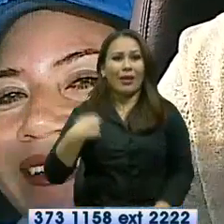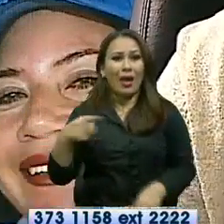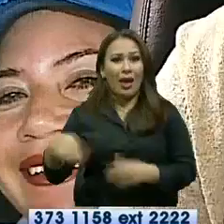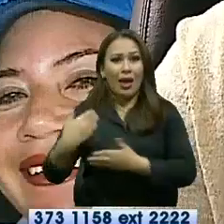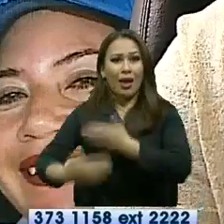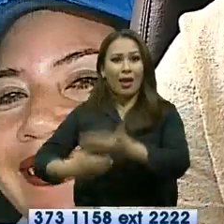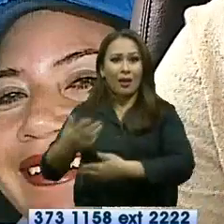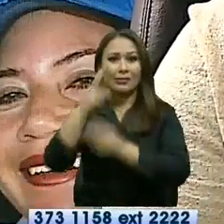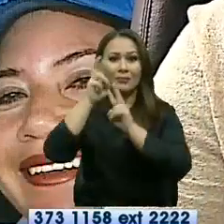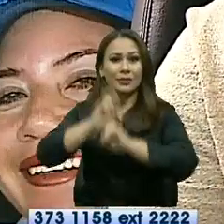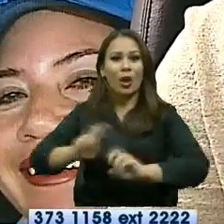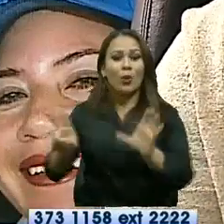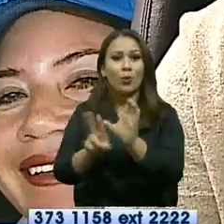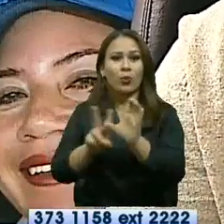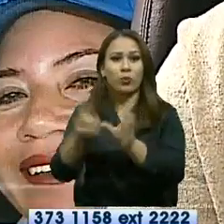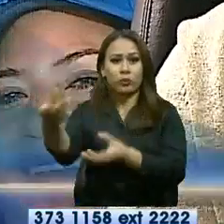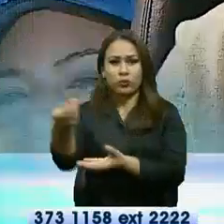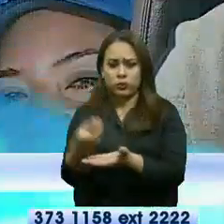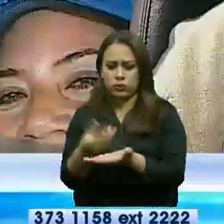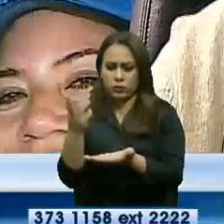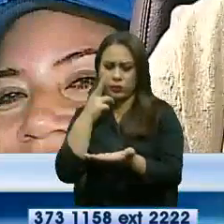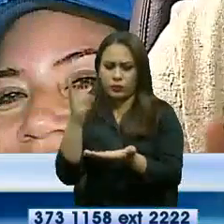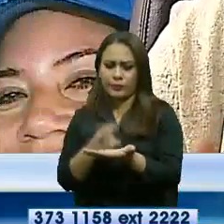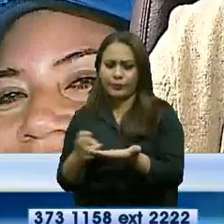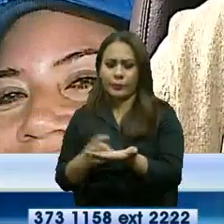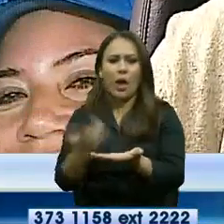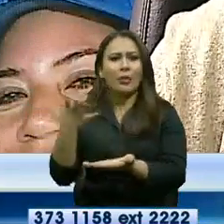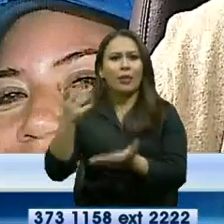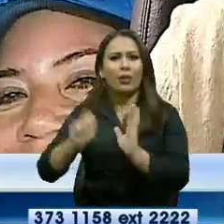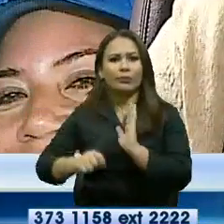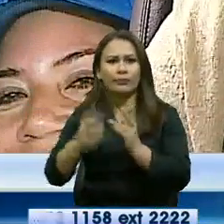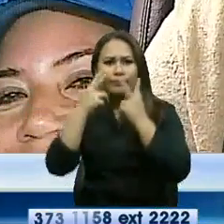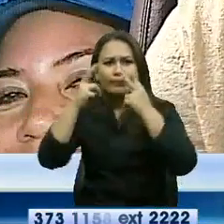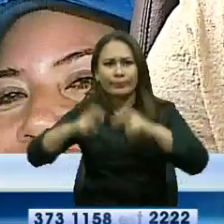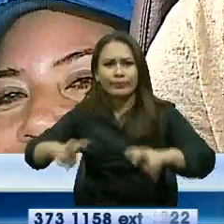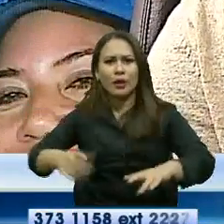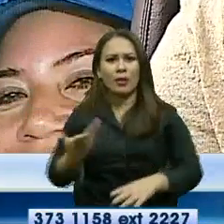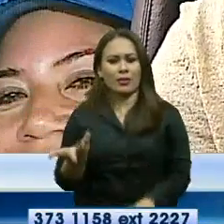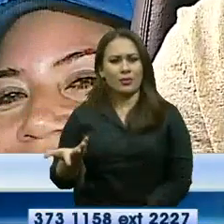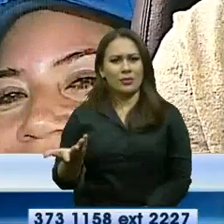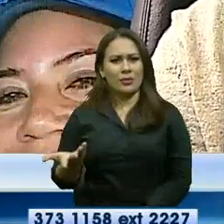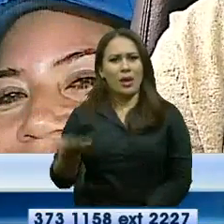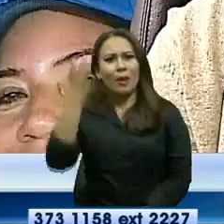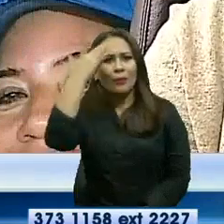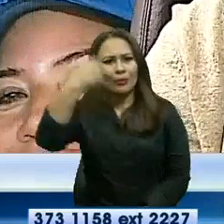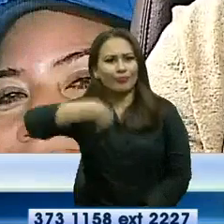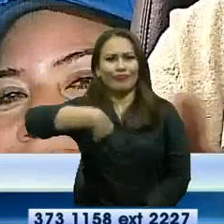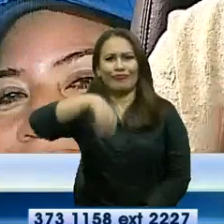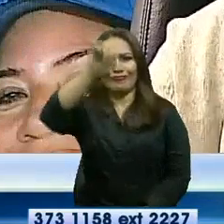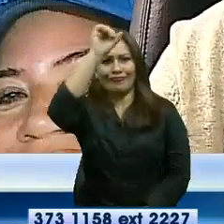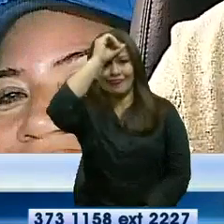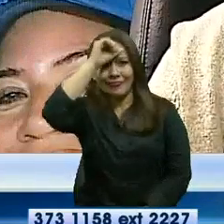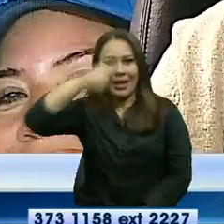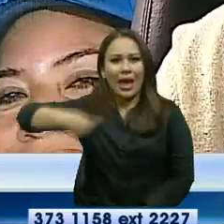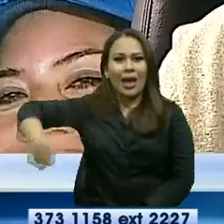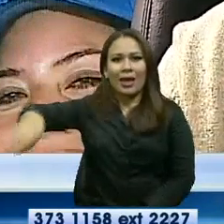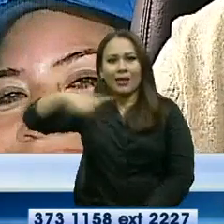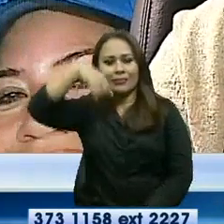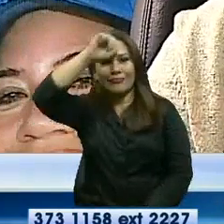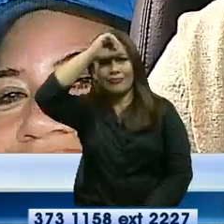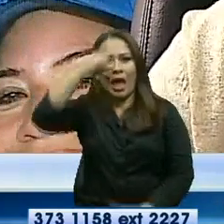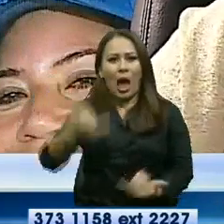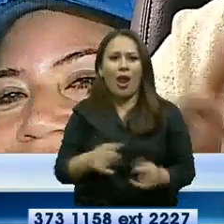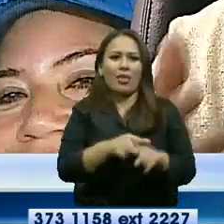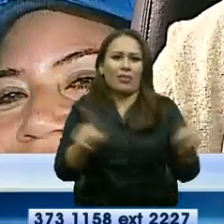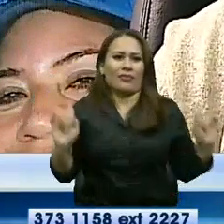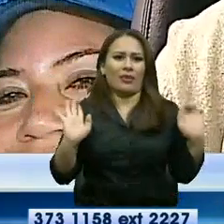primera autoridad, comienza sin ningún impedimento legal. Y de haber conocido, si no lo hizo nadie, es porque nadie sabía. Entonces estamos en otro momento, un